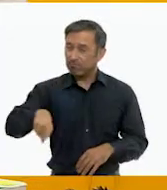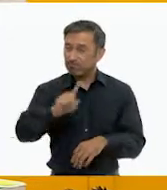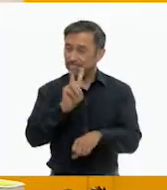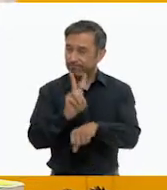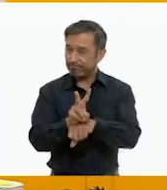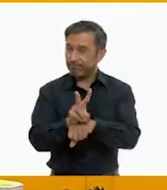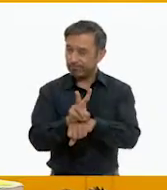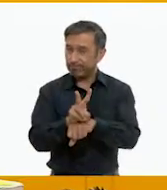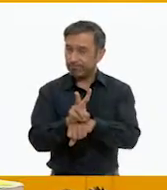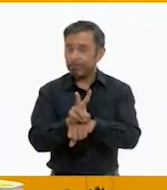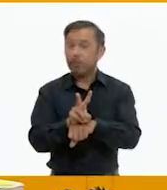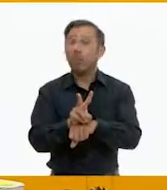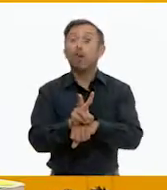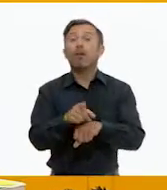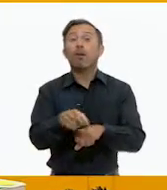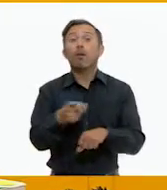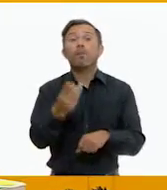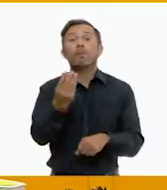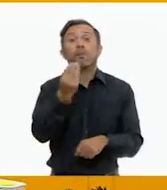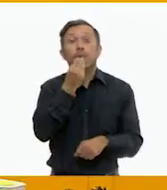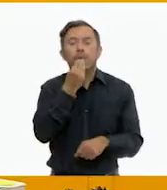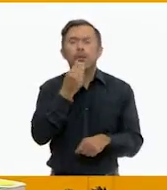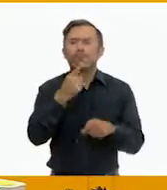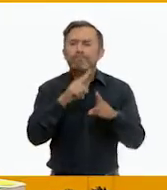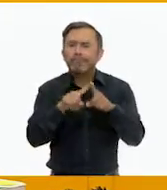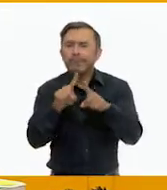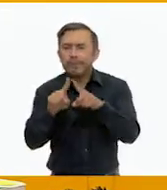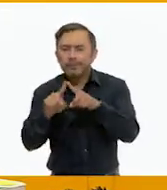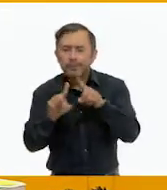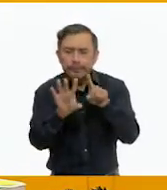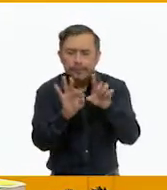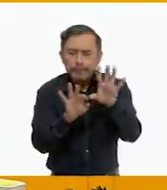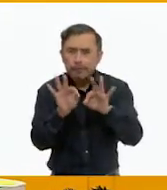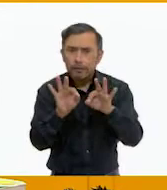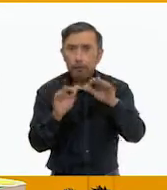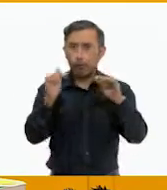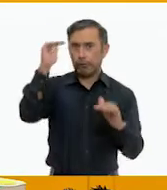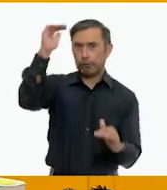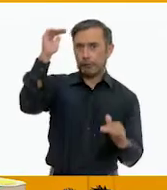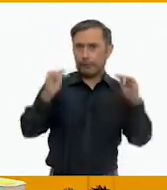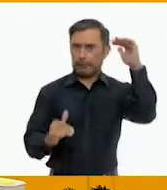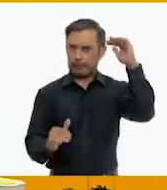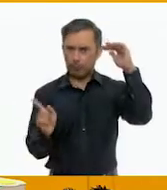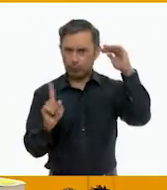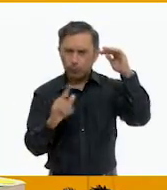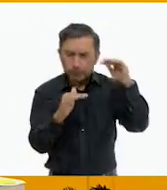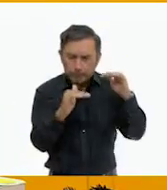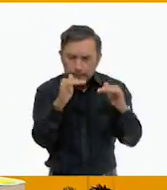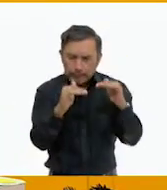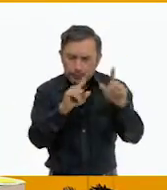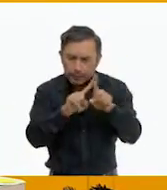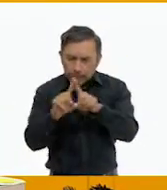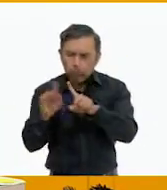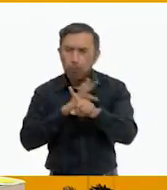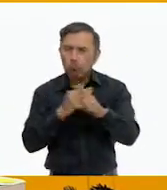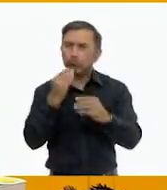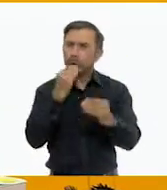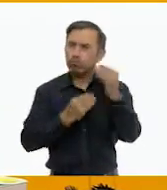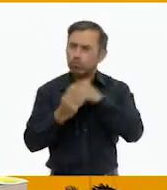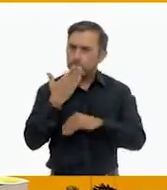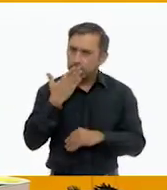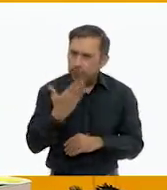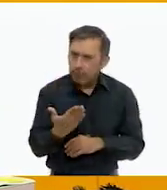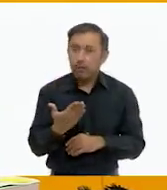en llevar una alimentación balanceada y hábitos de higiene y limpieza, además